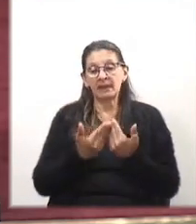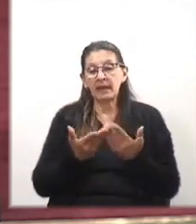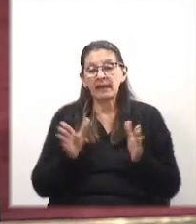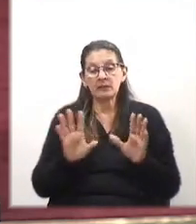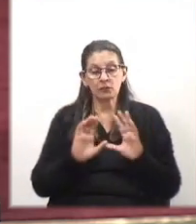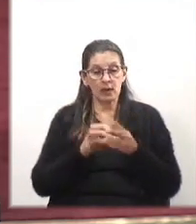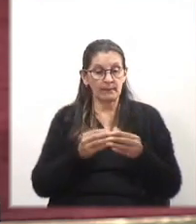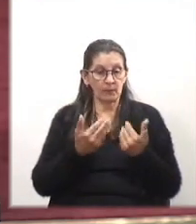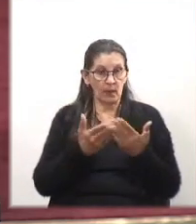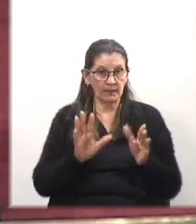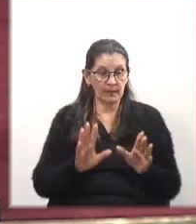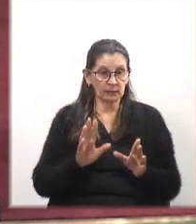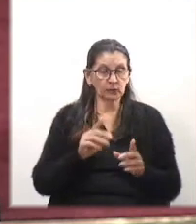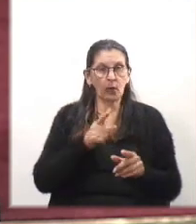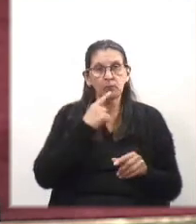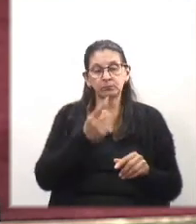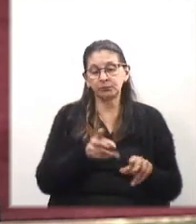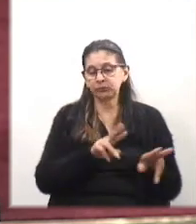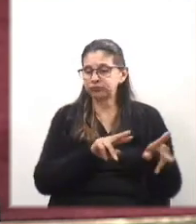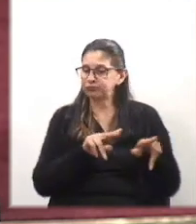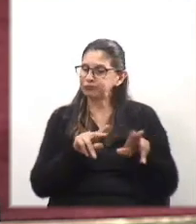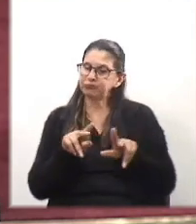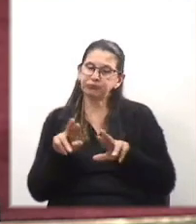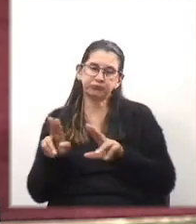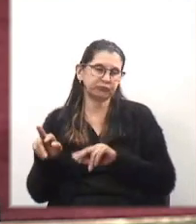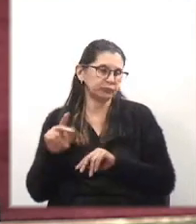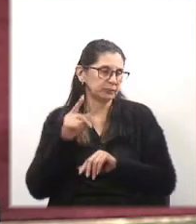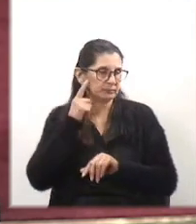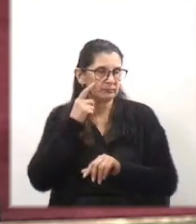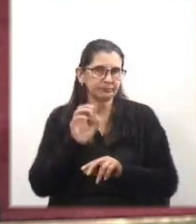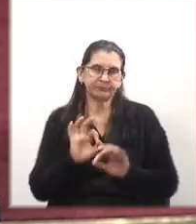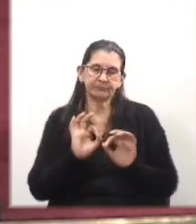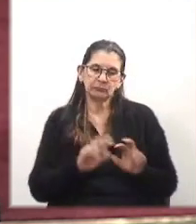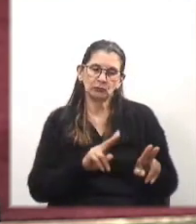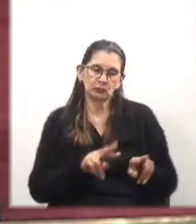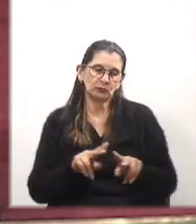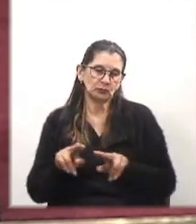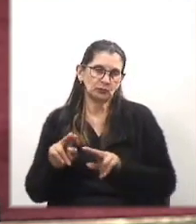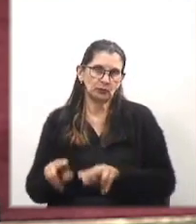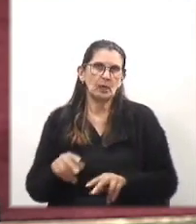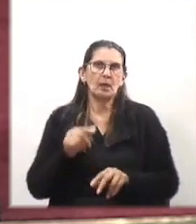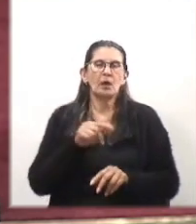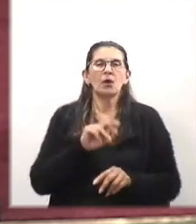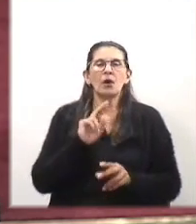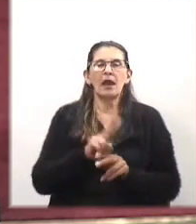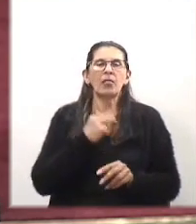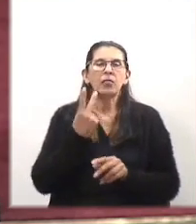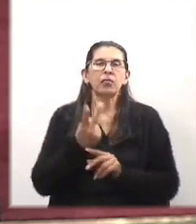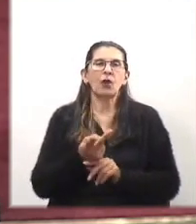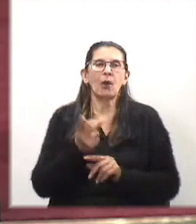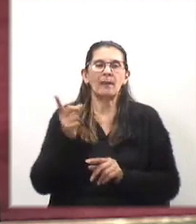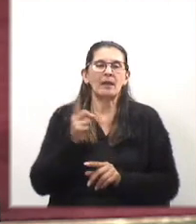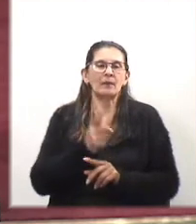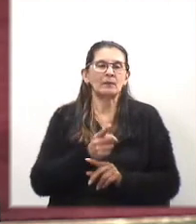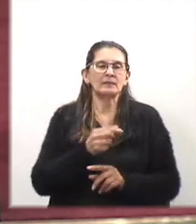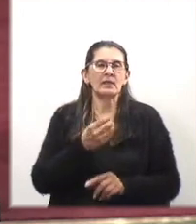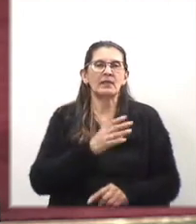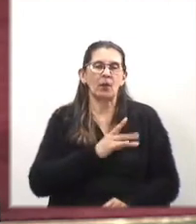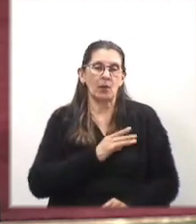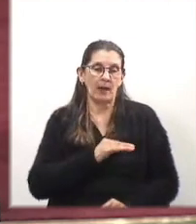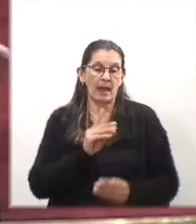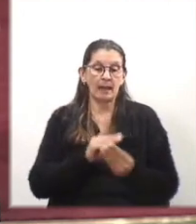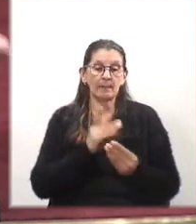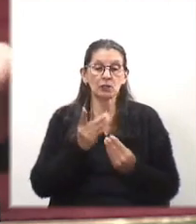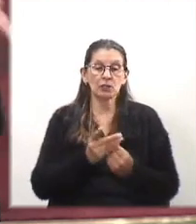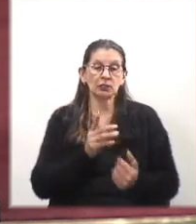inicio, Cabildo Abierto mantuvo una postura firme y constante contraria a gravar, con la doble imposición a los jubilados. El proyecto